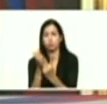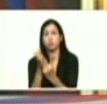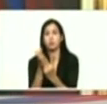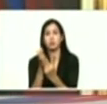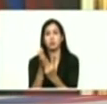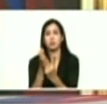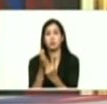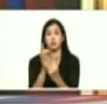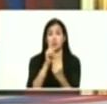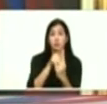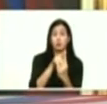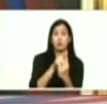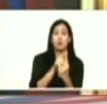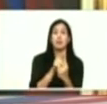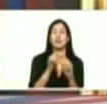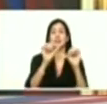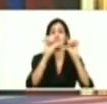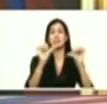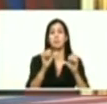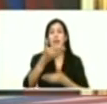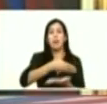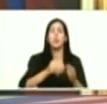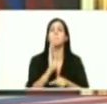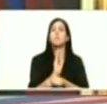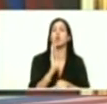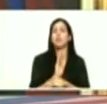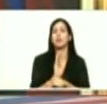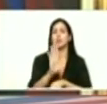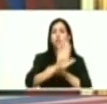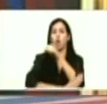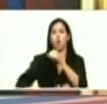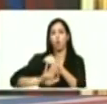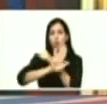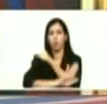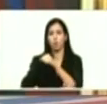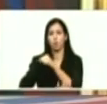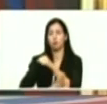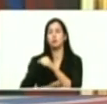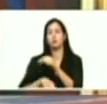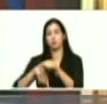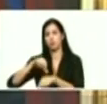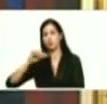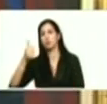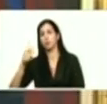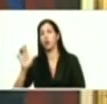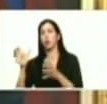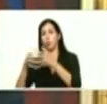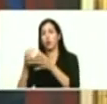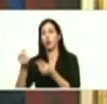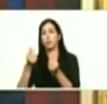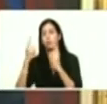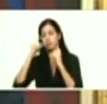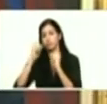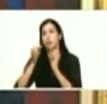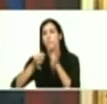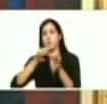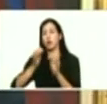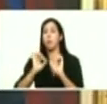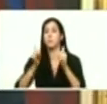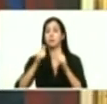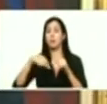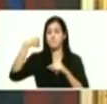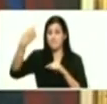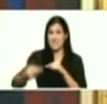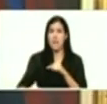sistema de cambio protegido que bueno la explicará el equipo económico que arranca a partir